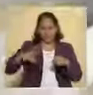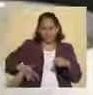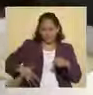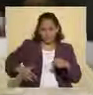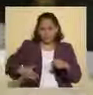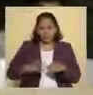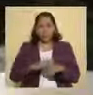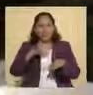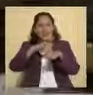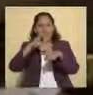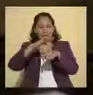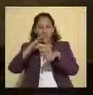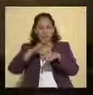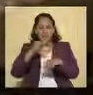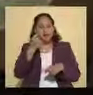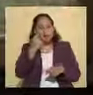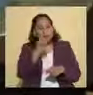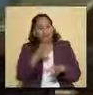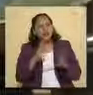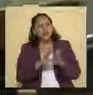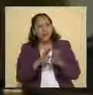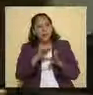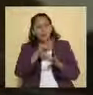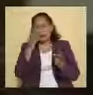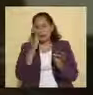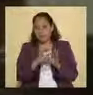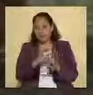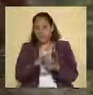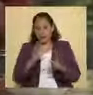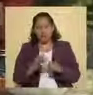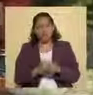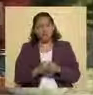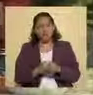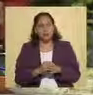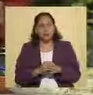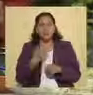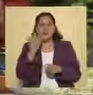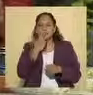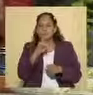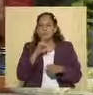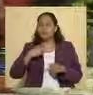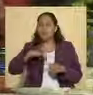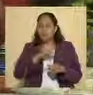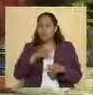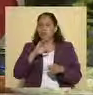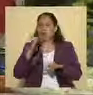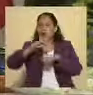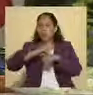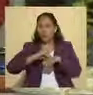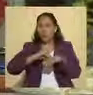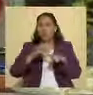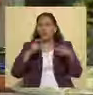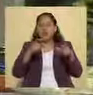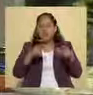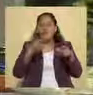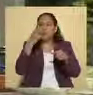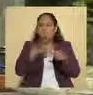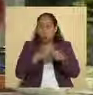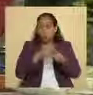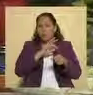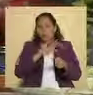para que la vean así como queda terminada Qué delicia y la podemos acompañar con unas tostaditas